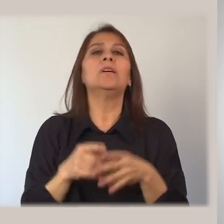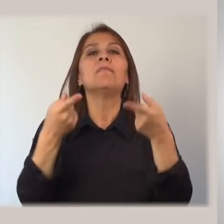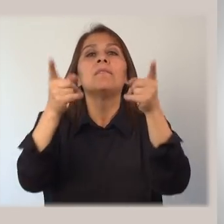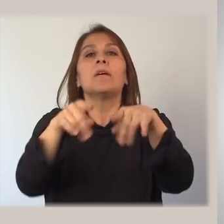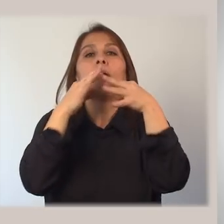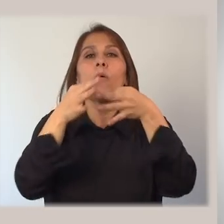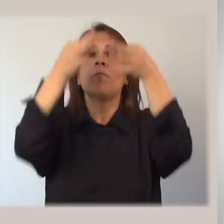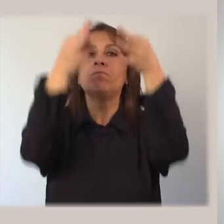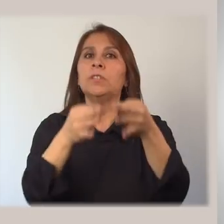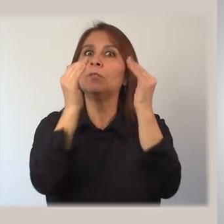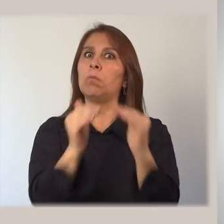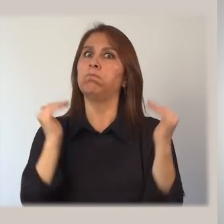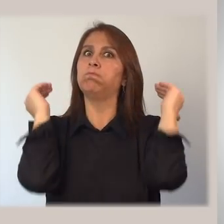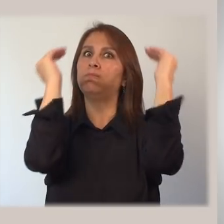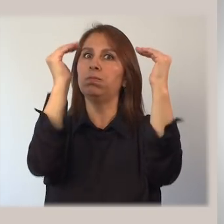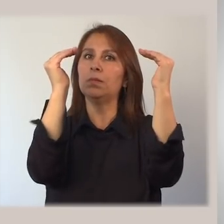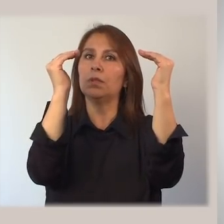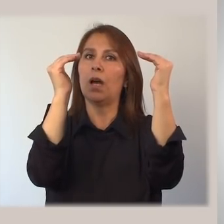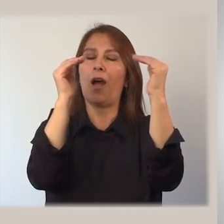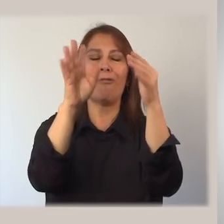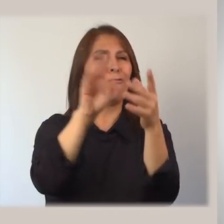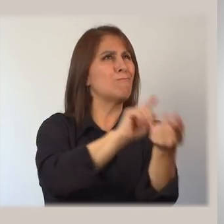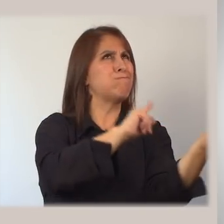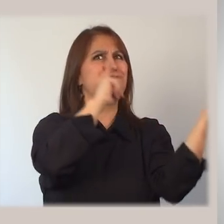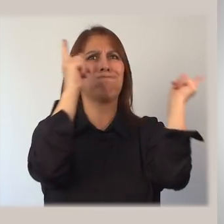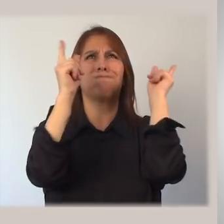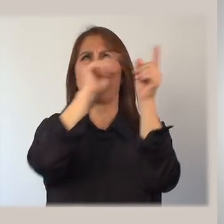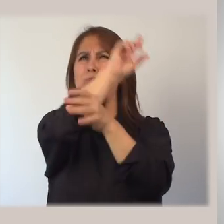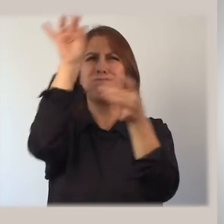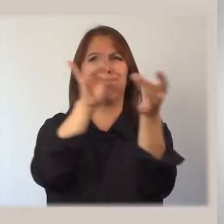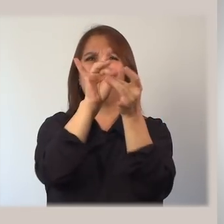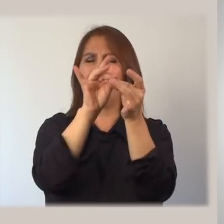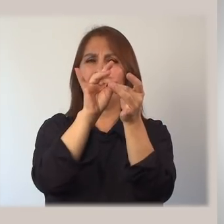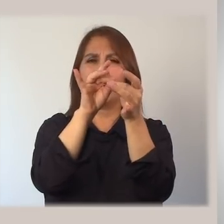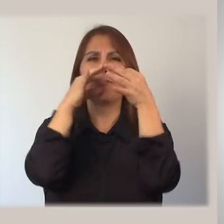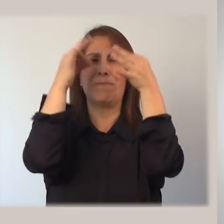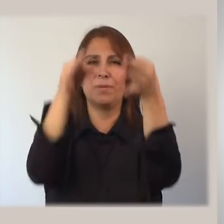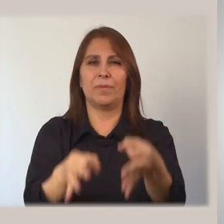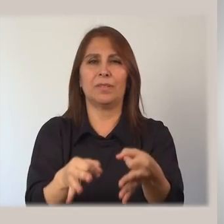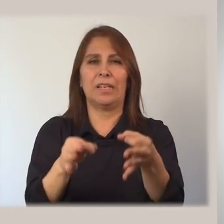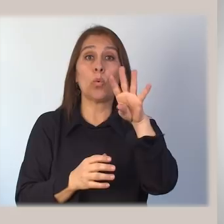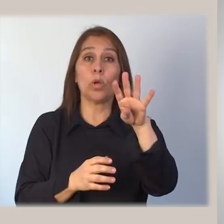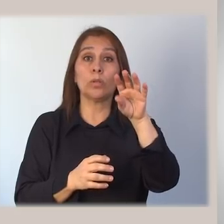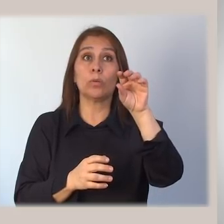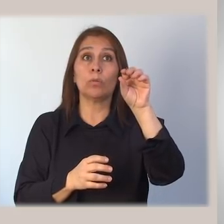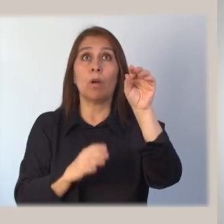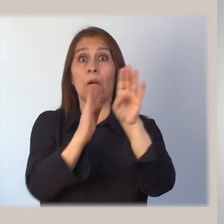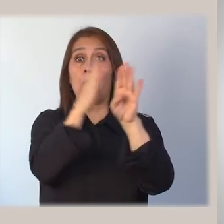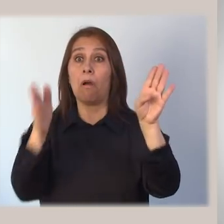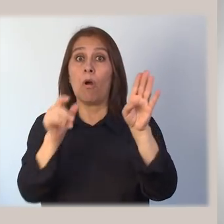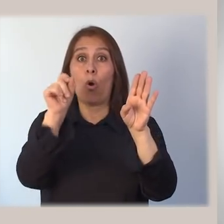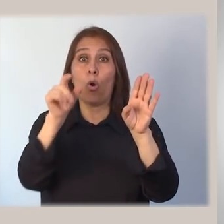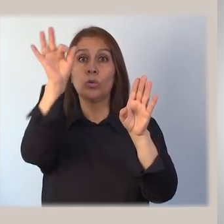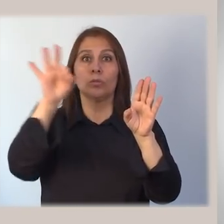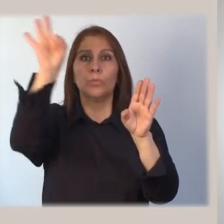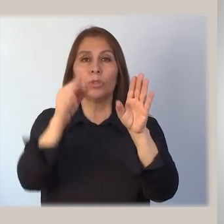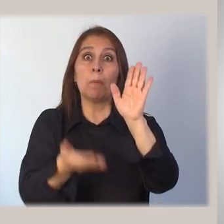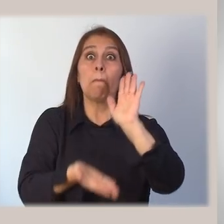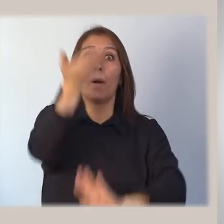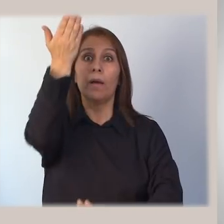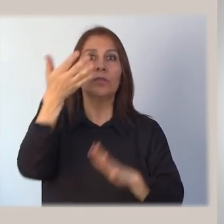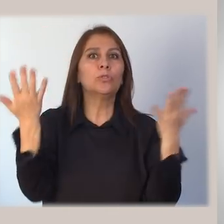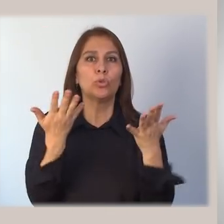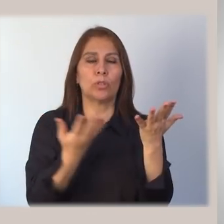89,2% y se pasó de un nivel de cumplimiento en alto grado a un pleno cumplimiento. El incremento más alto entre